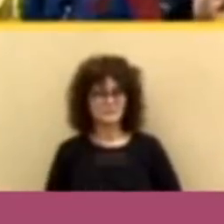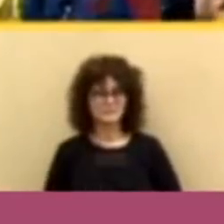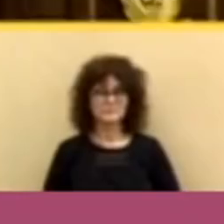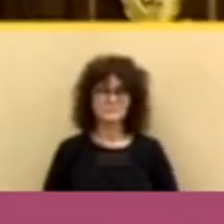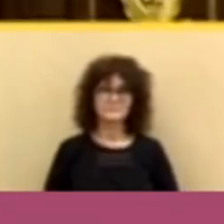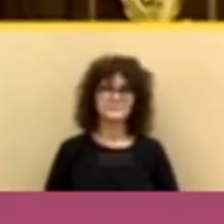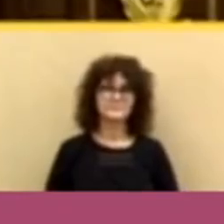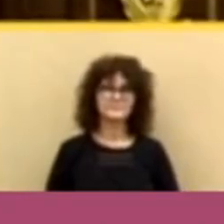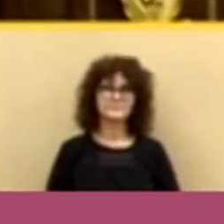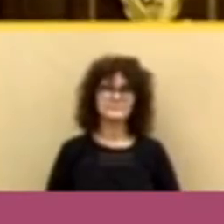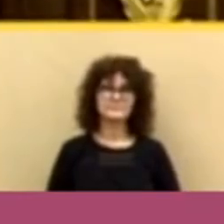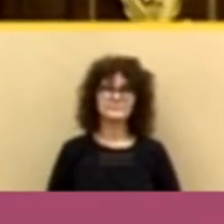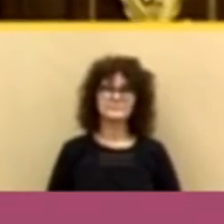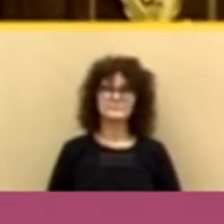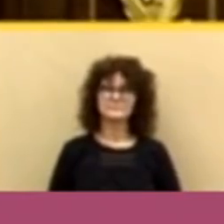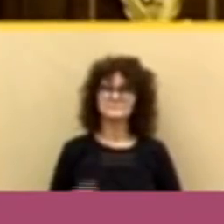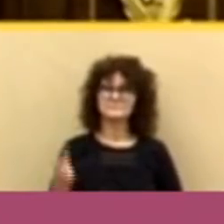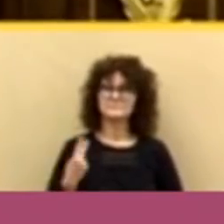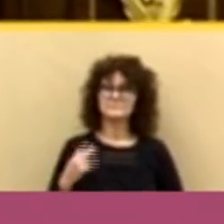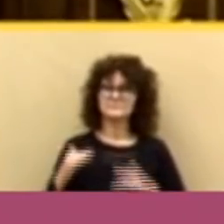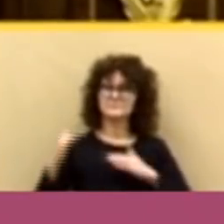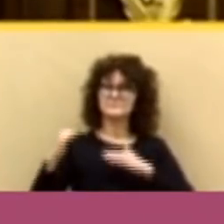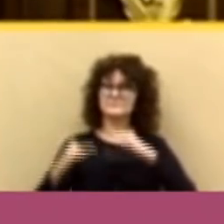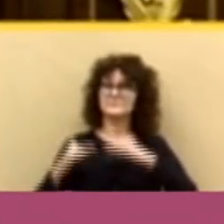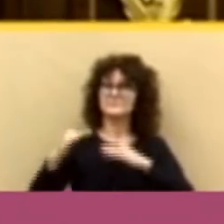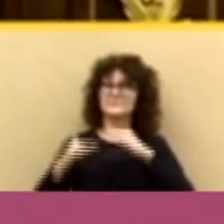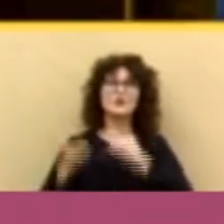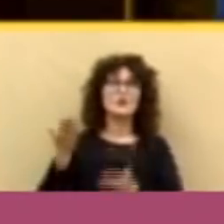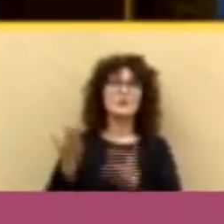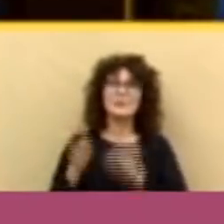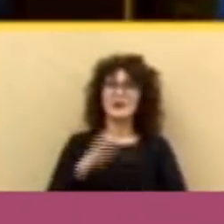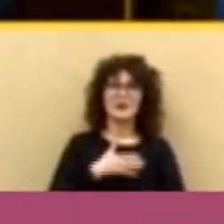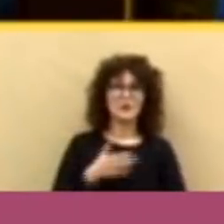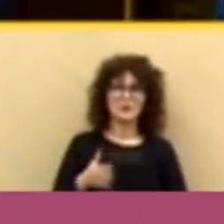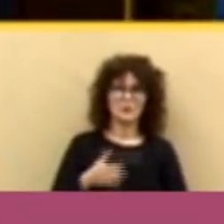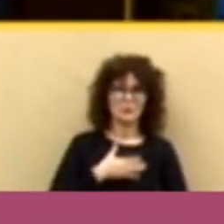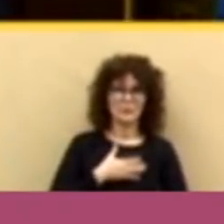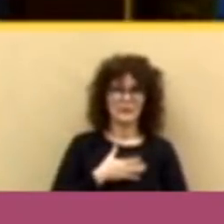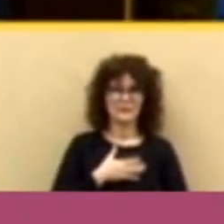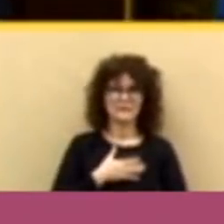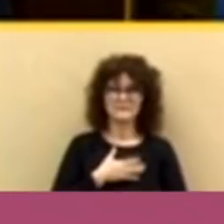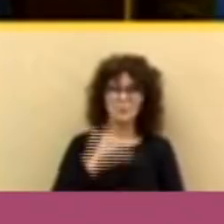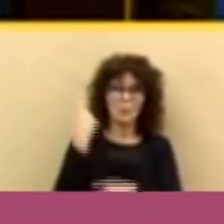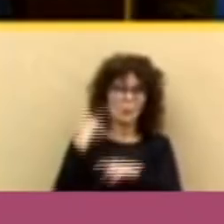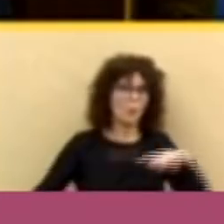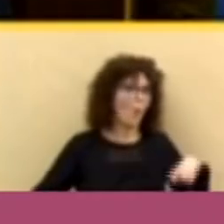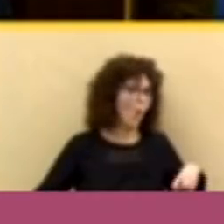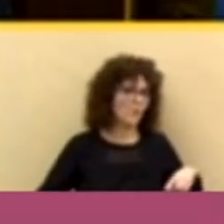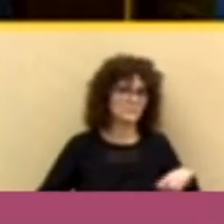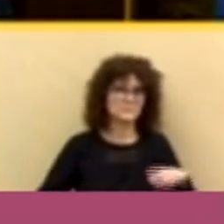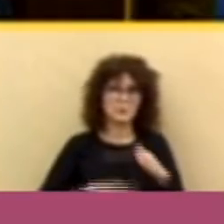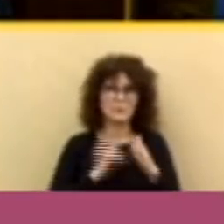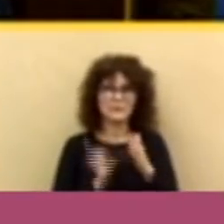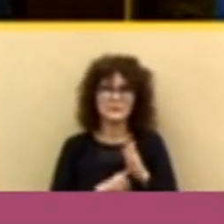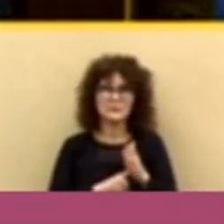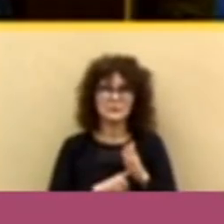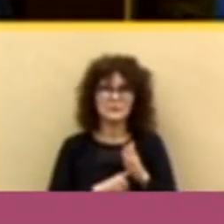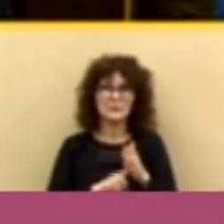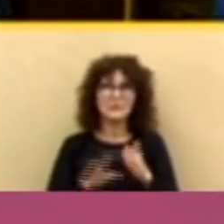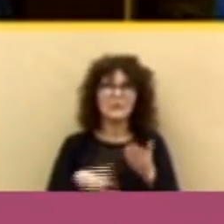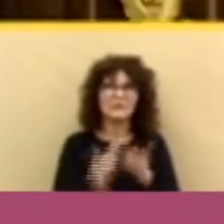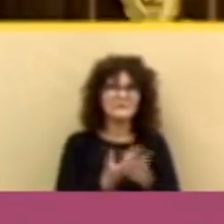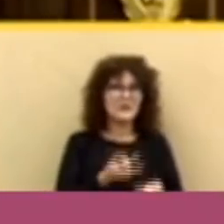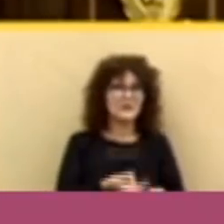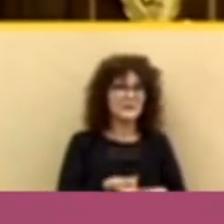No somos equiparables. Son muchas nuestras diferencias, tantas como la distancia que media entre el liberalismo reformista y el